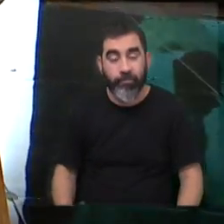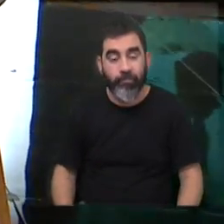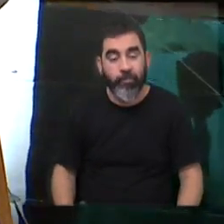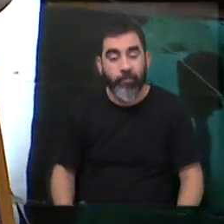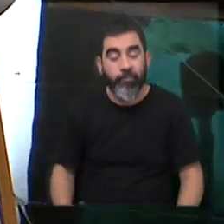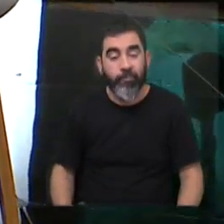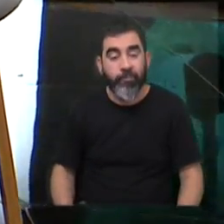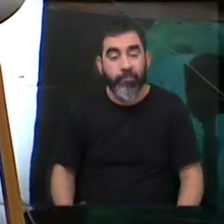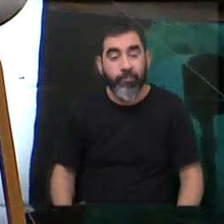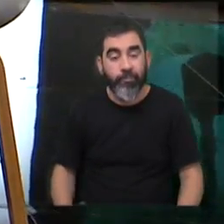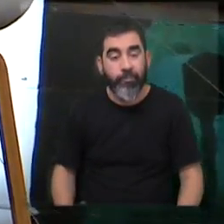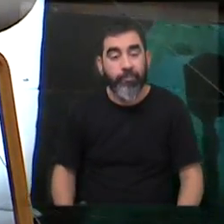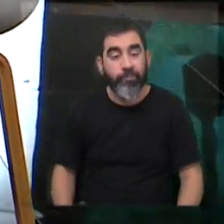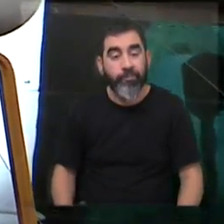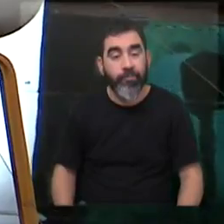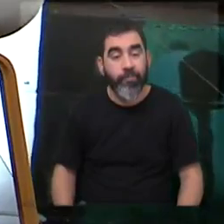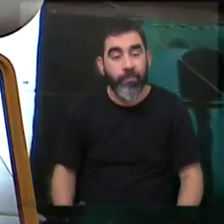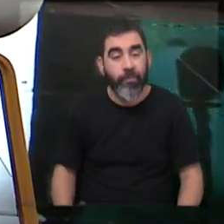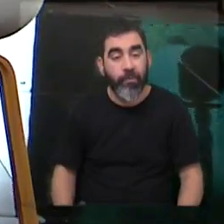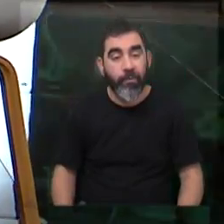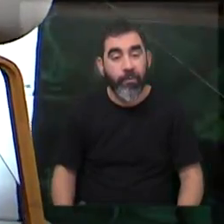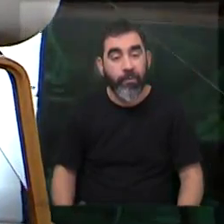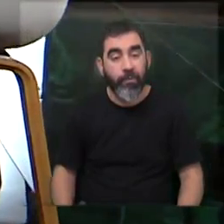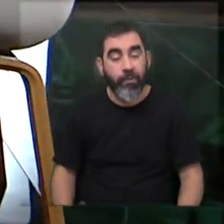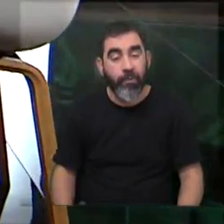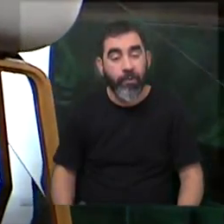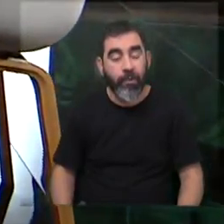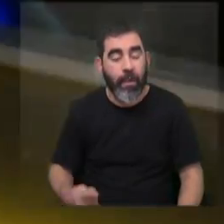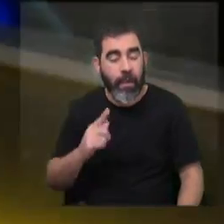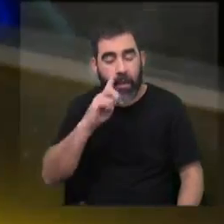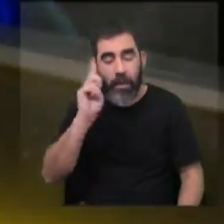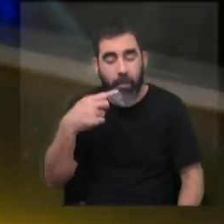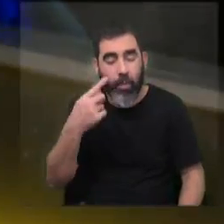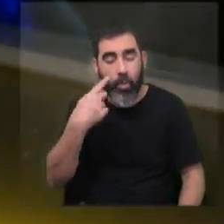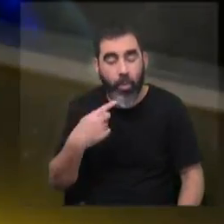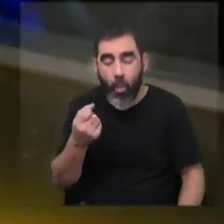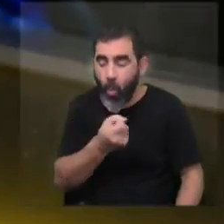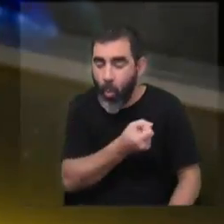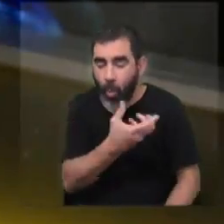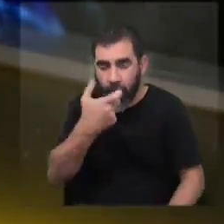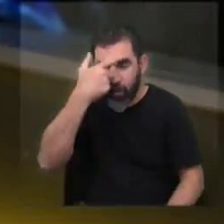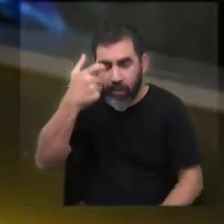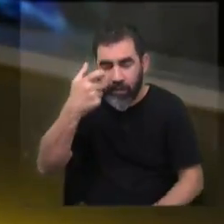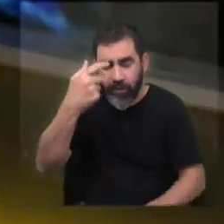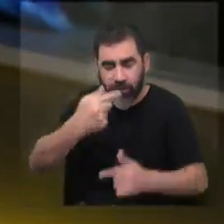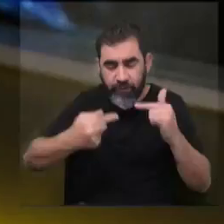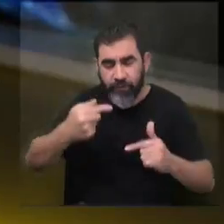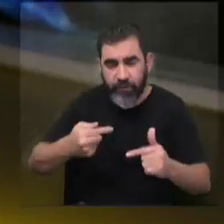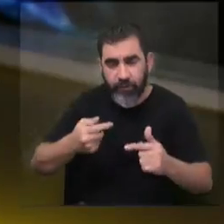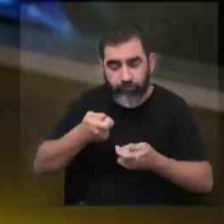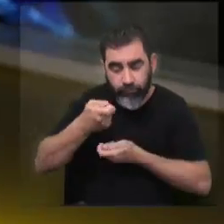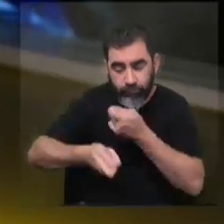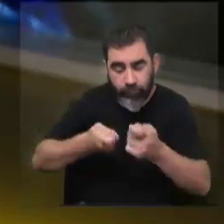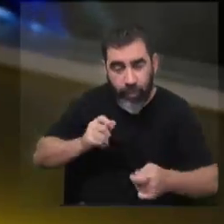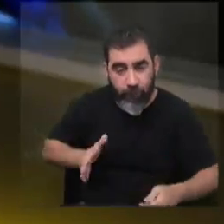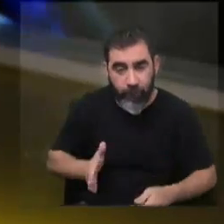que ese nombre... En una enumeración rápida, ¿cuántas disciplinas científicas están trabajando con los